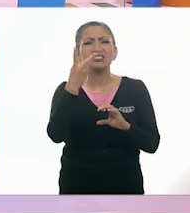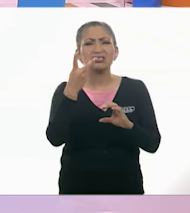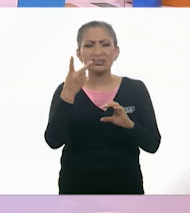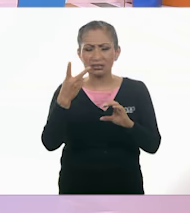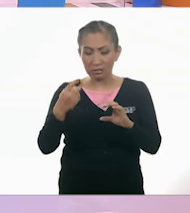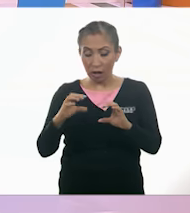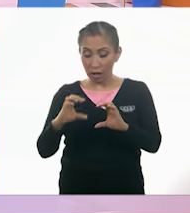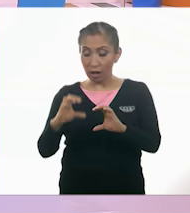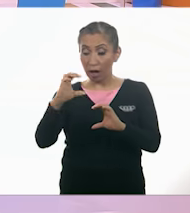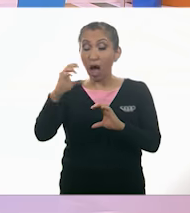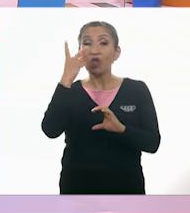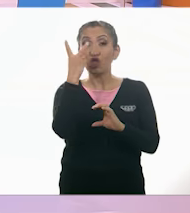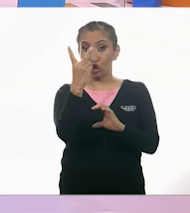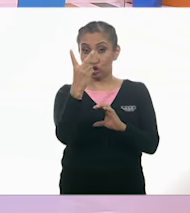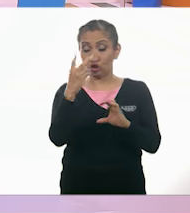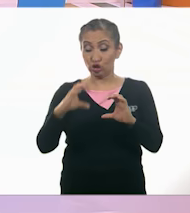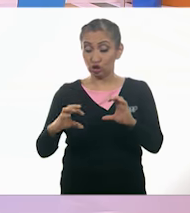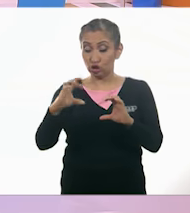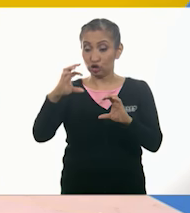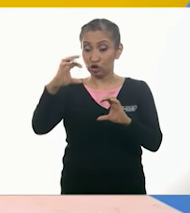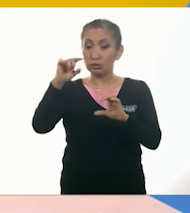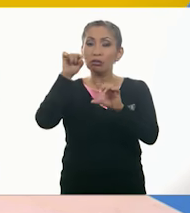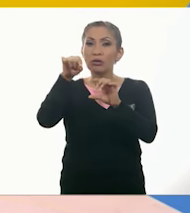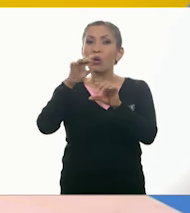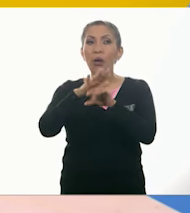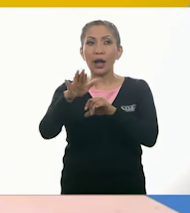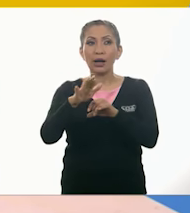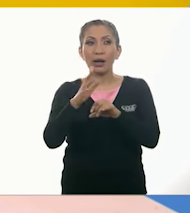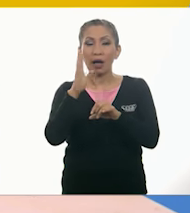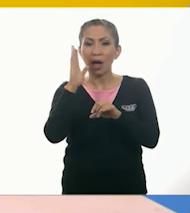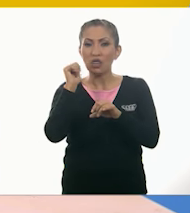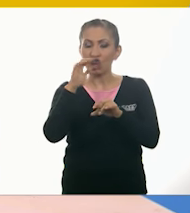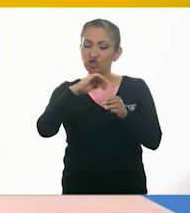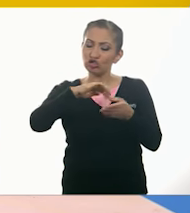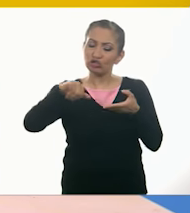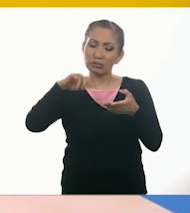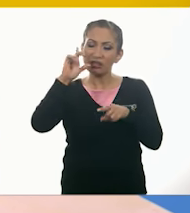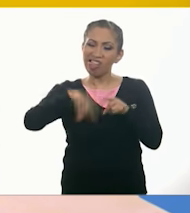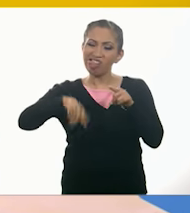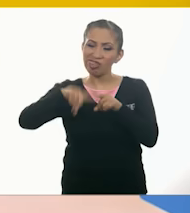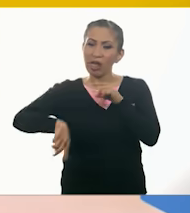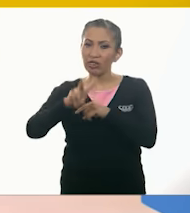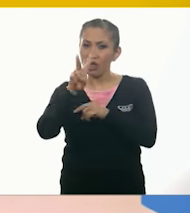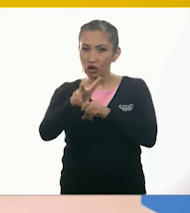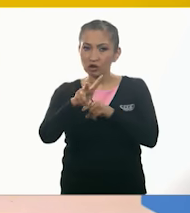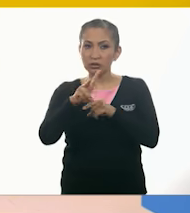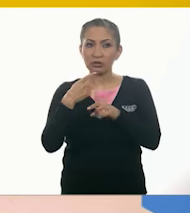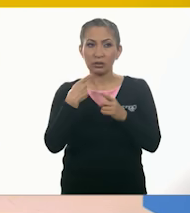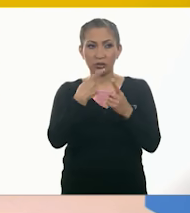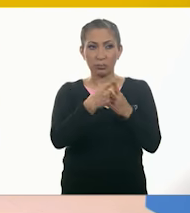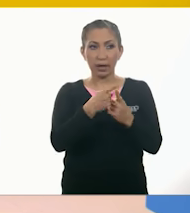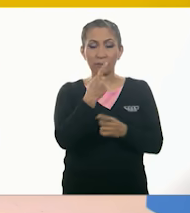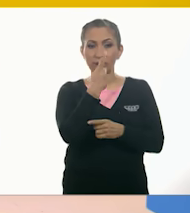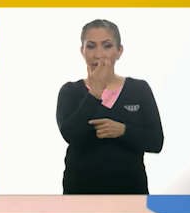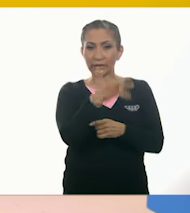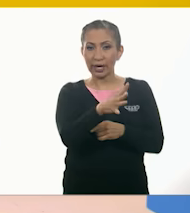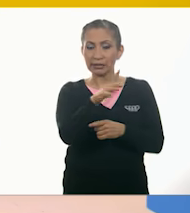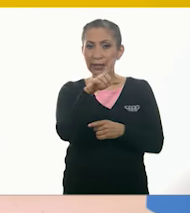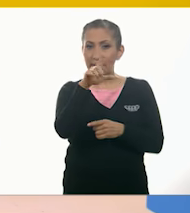maestra? Dos. Dos, perfecto. Le quitamos dos. Adiós. Y ahora sí, hacemos la suma.